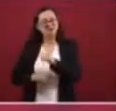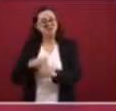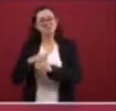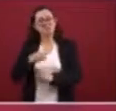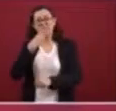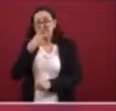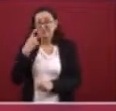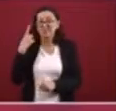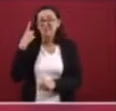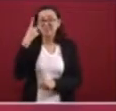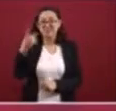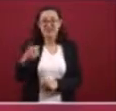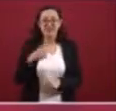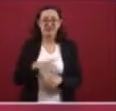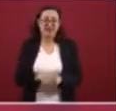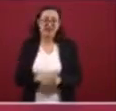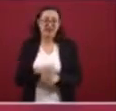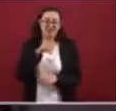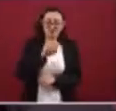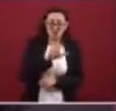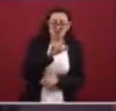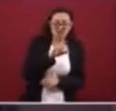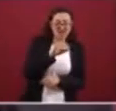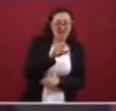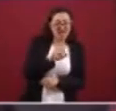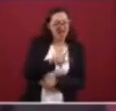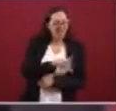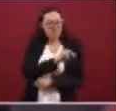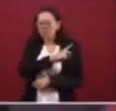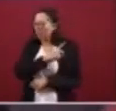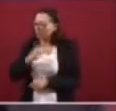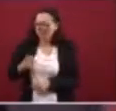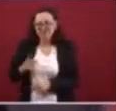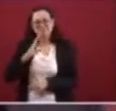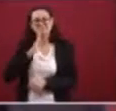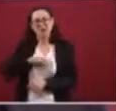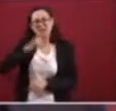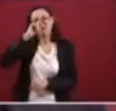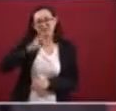que no servía el modelo económico neoliberal?